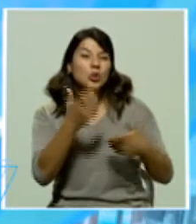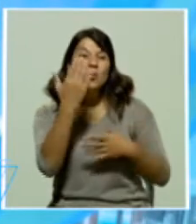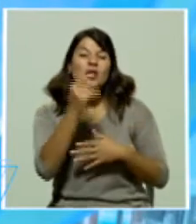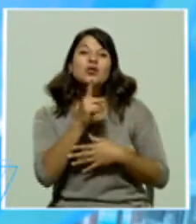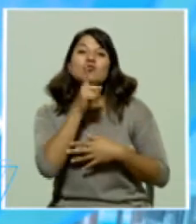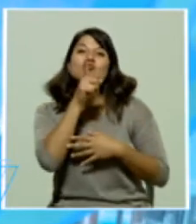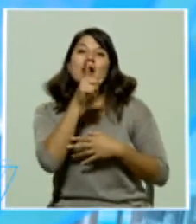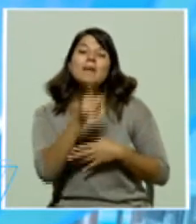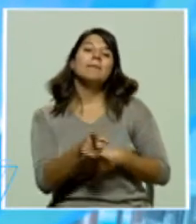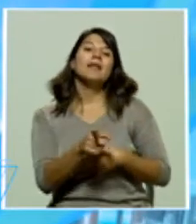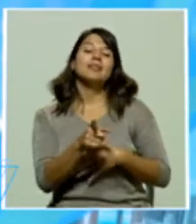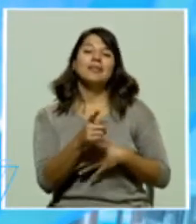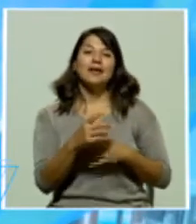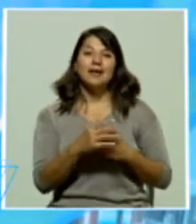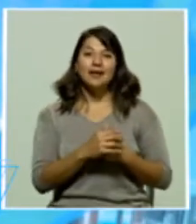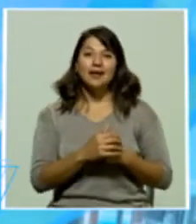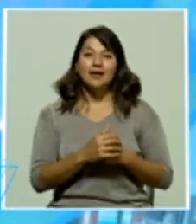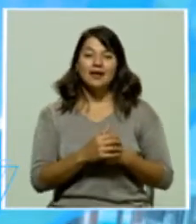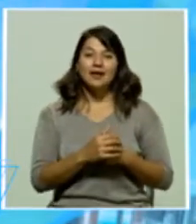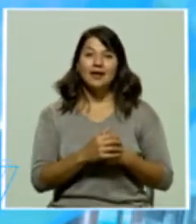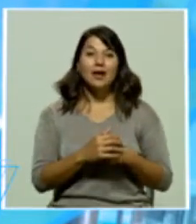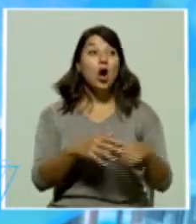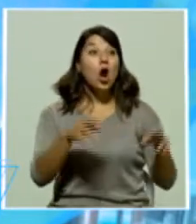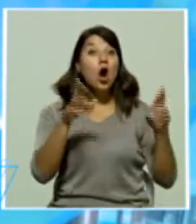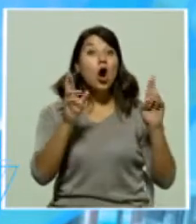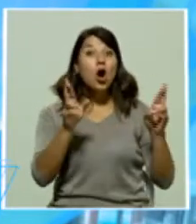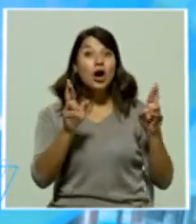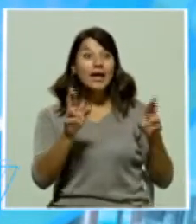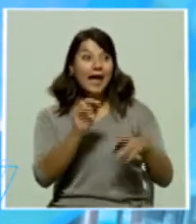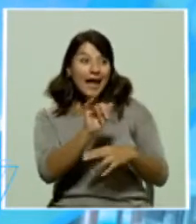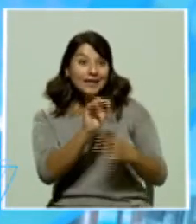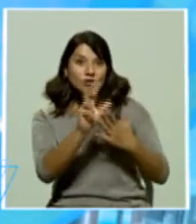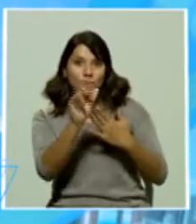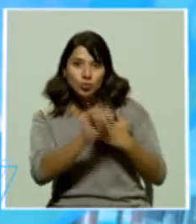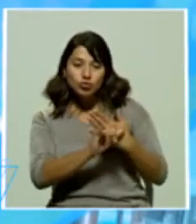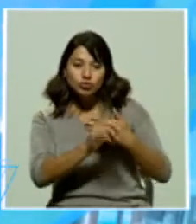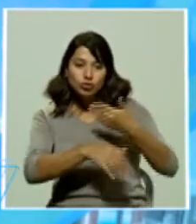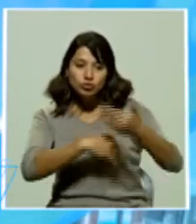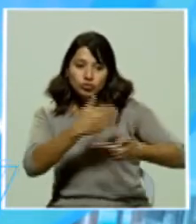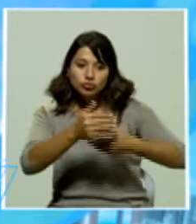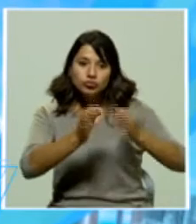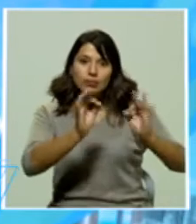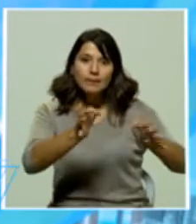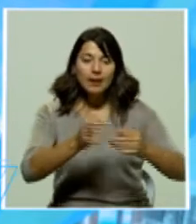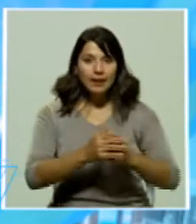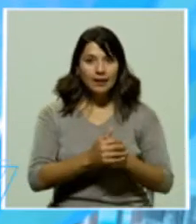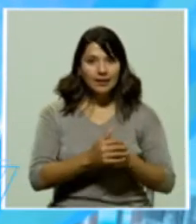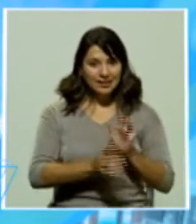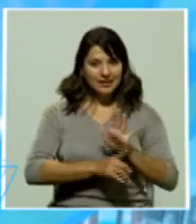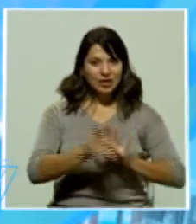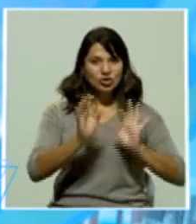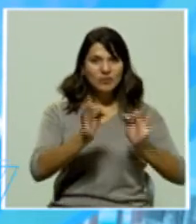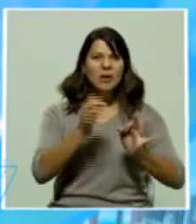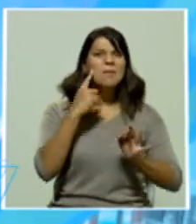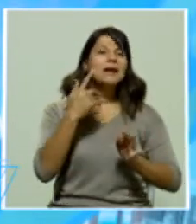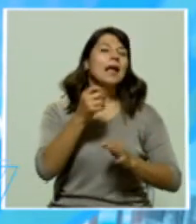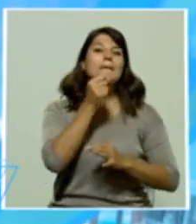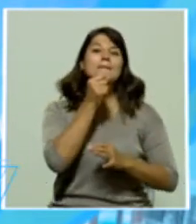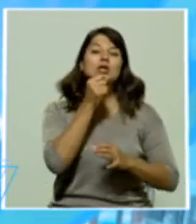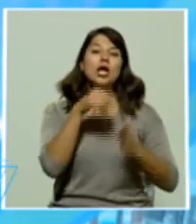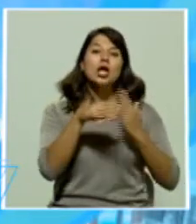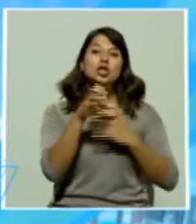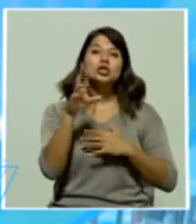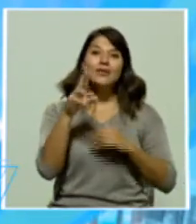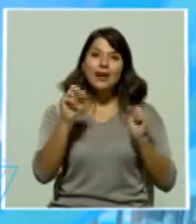deseo calculado. Ojalá que a este tipo de proyectos le vayan muy bien para que el periodismo costarricense crezca